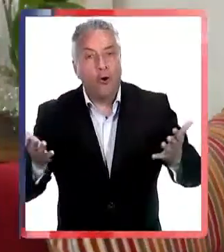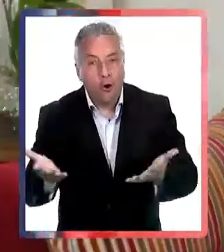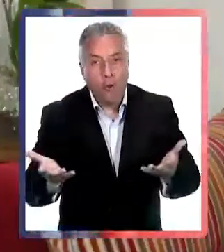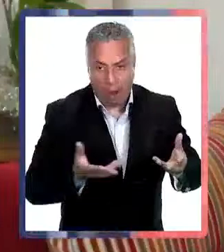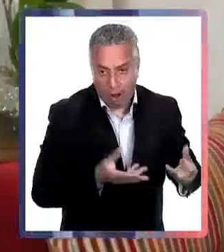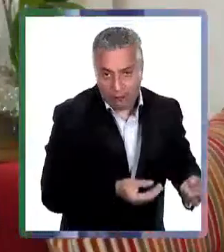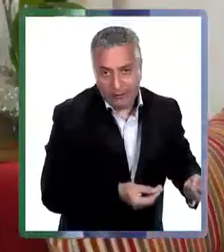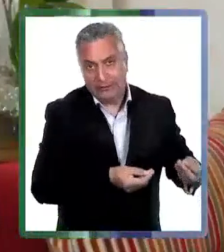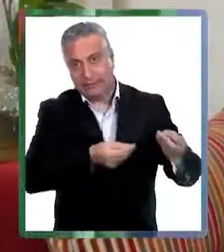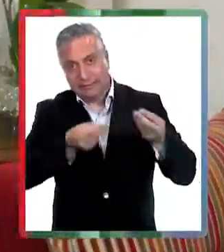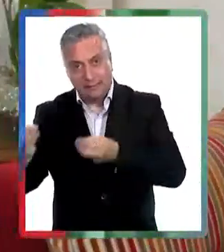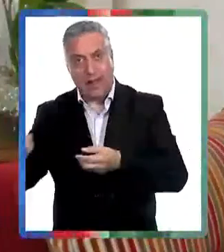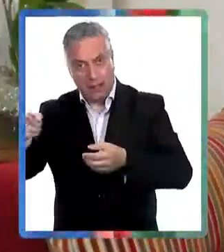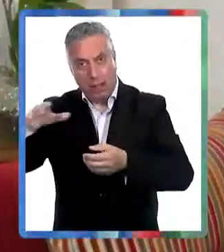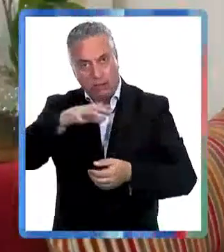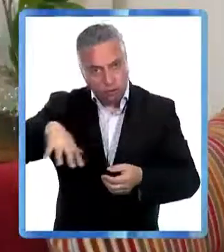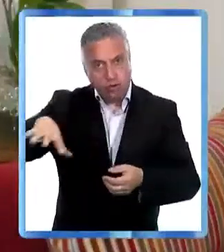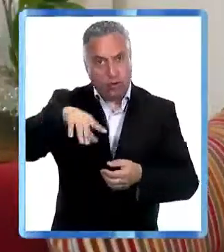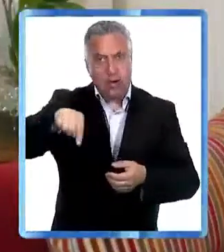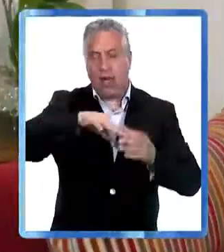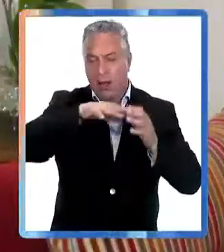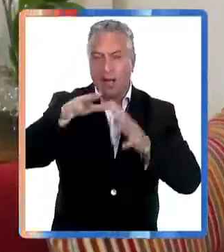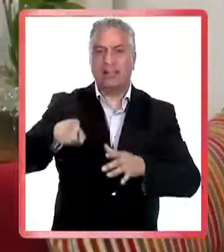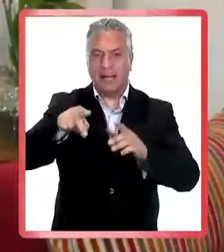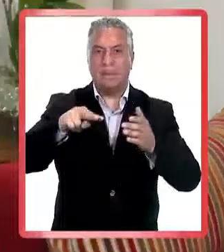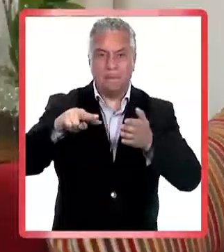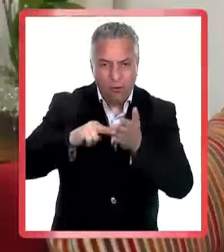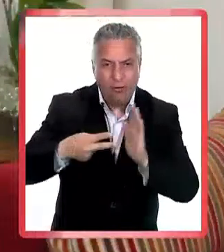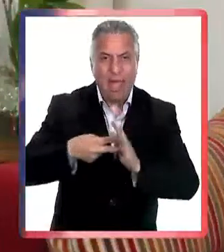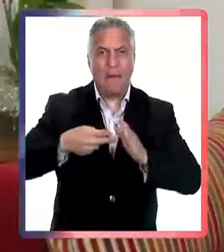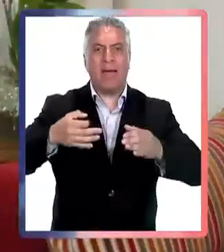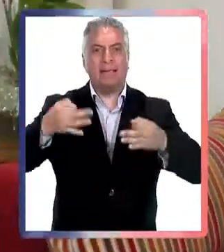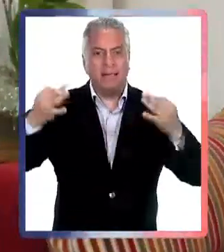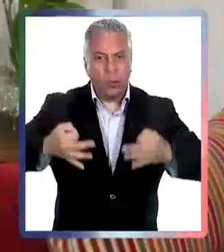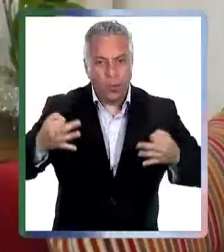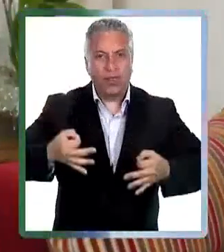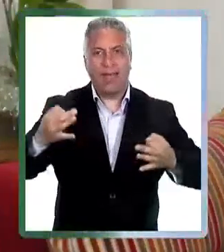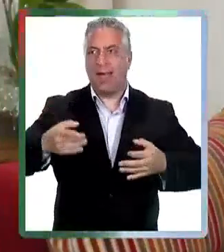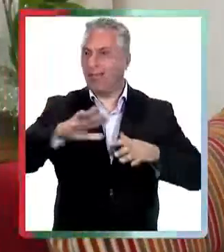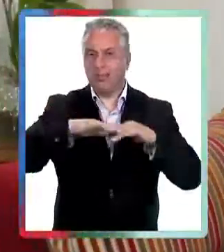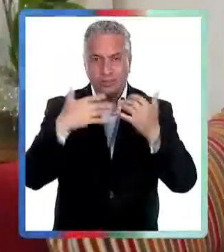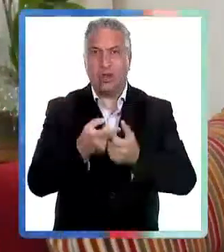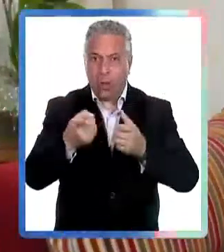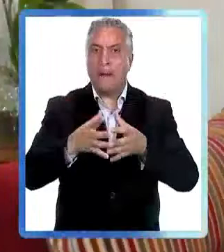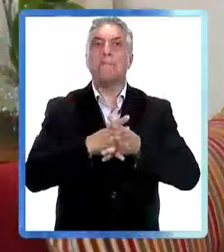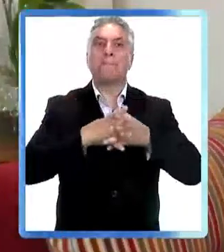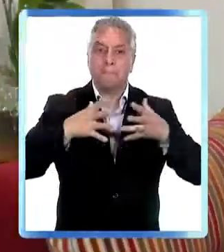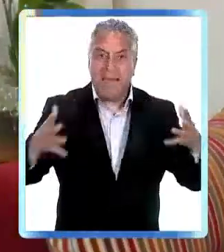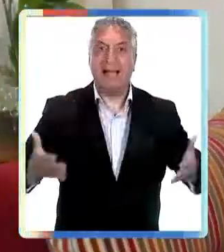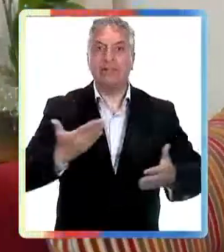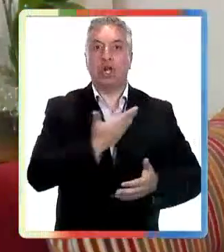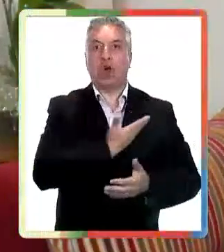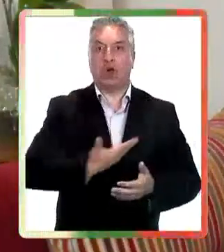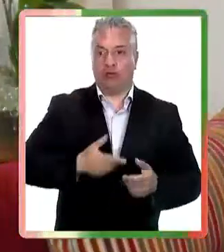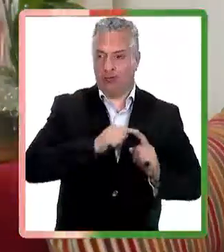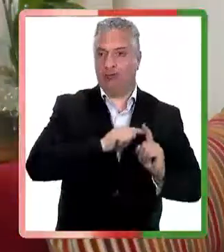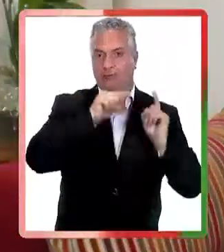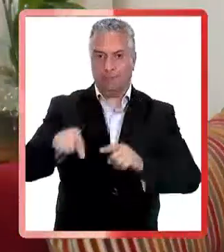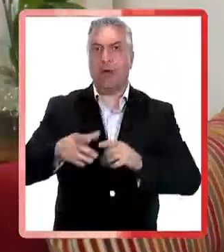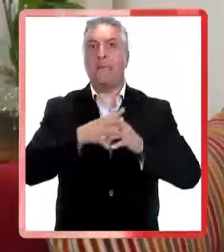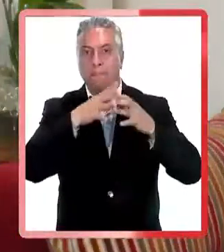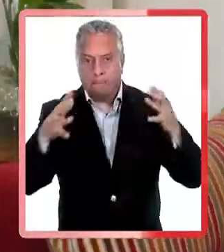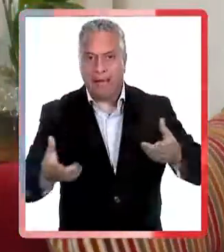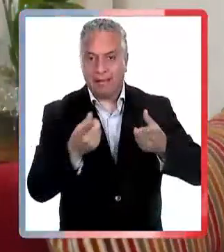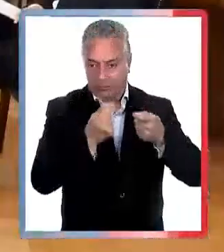están bajo estado de excepción, con todos los problemas de seguridad asociados, llevar más Estado, es decir, más